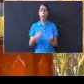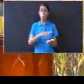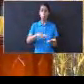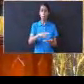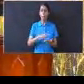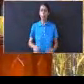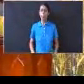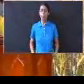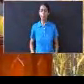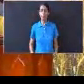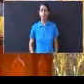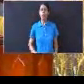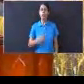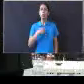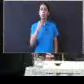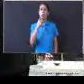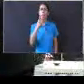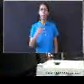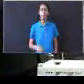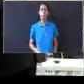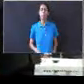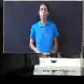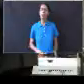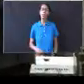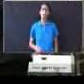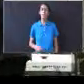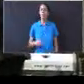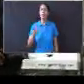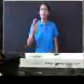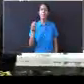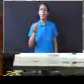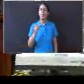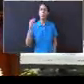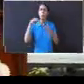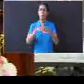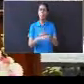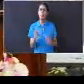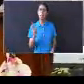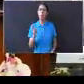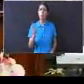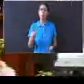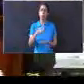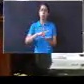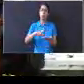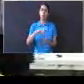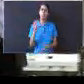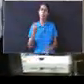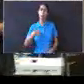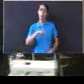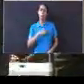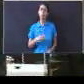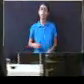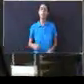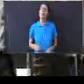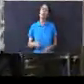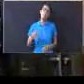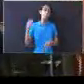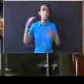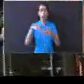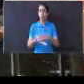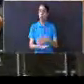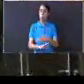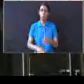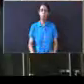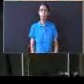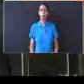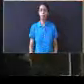ojalá que no va entrar al mismo lugar que nosotros. Cabal. Y entramos al lugar y toda la cosa. Y se mete antes